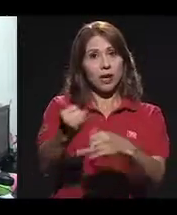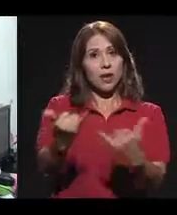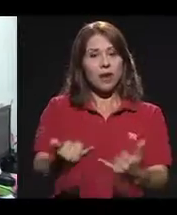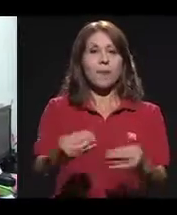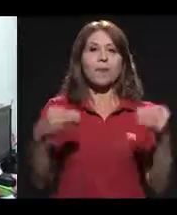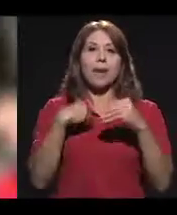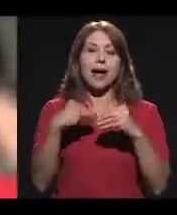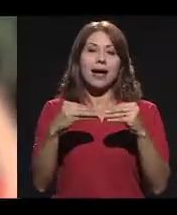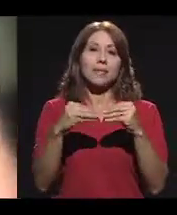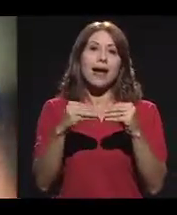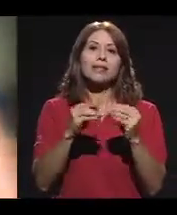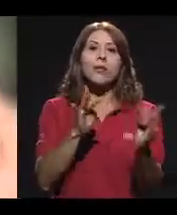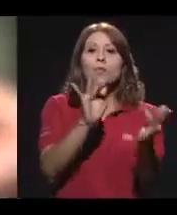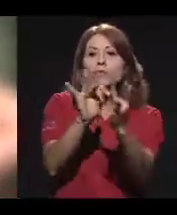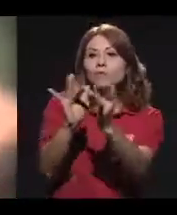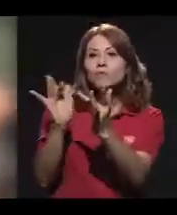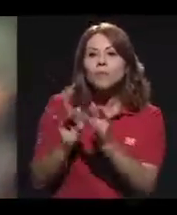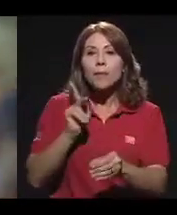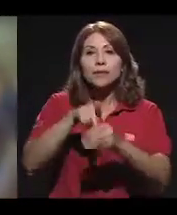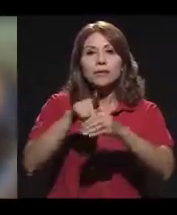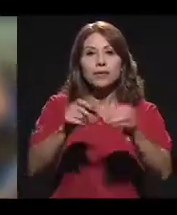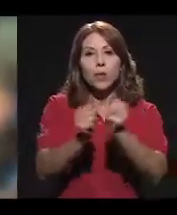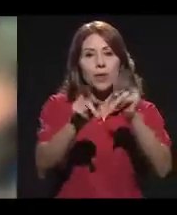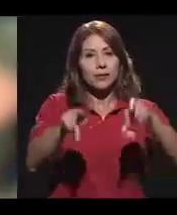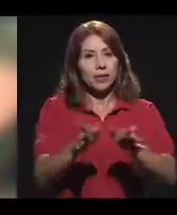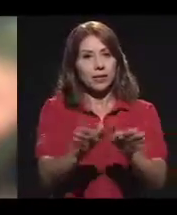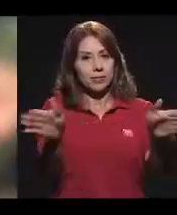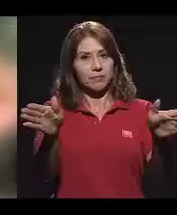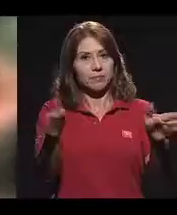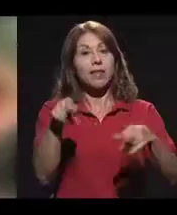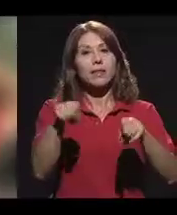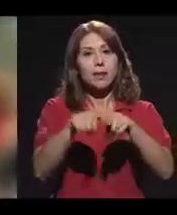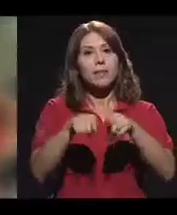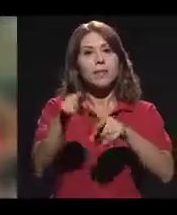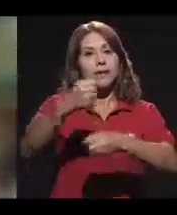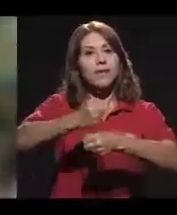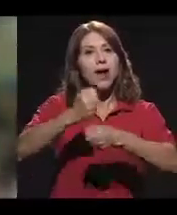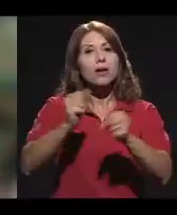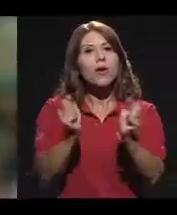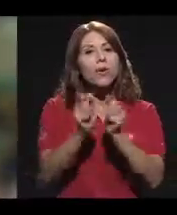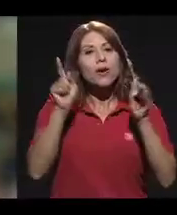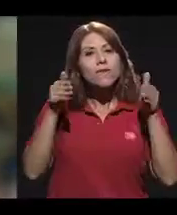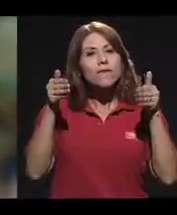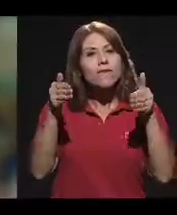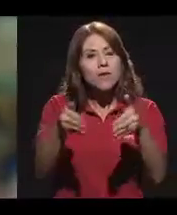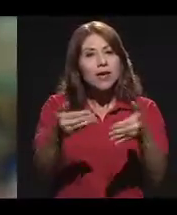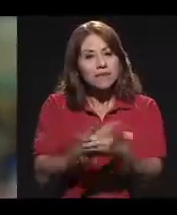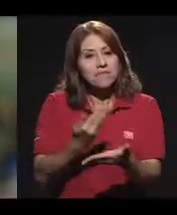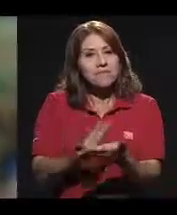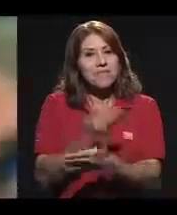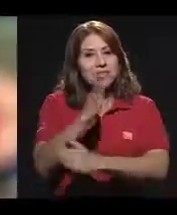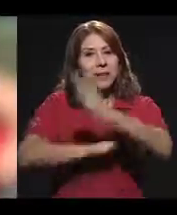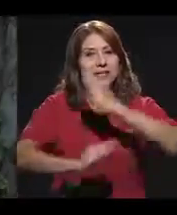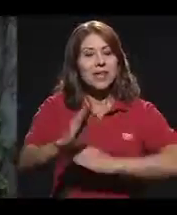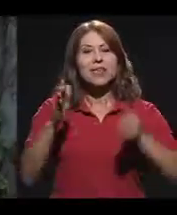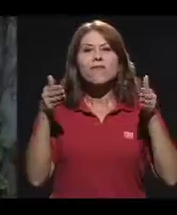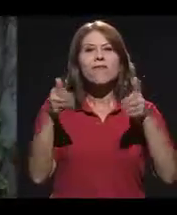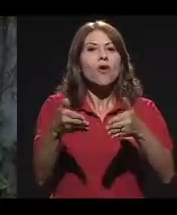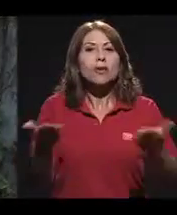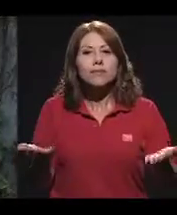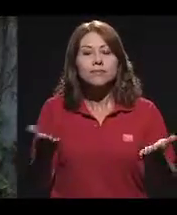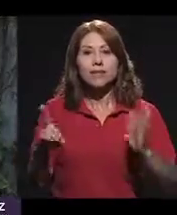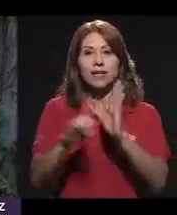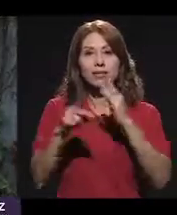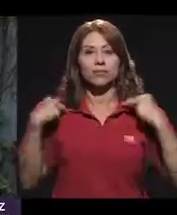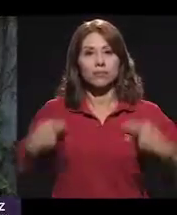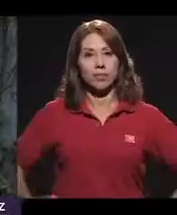participación con la sociedad civil y trabajará con un enfoque actualizado de la discapacidad, el enfoque de derechos humanos. A partir de